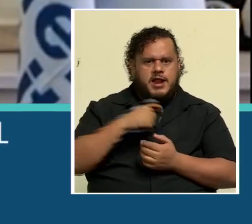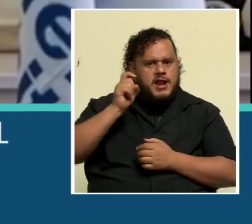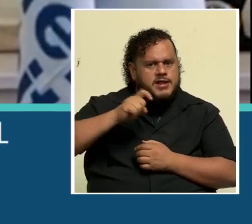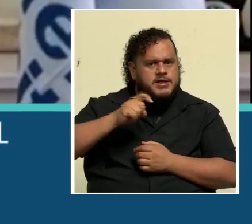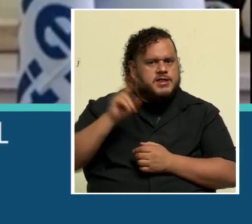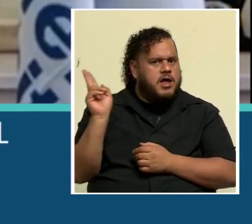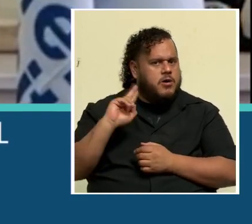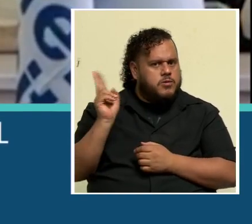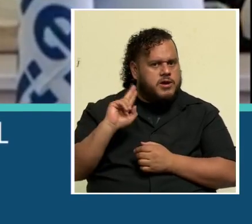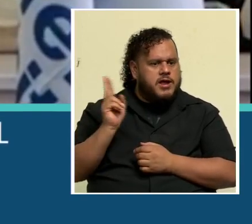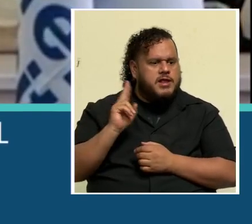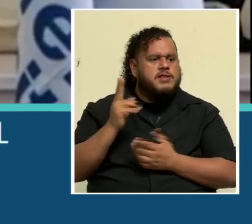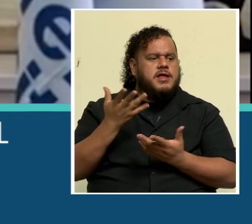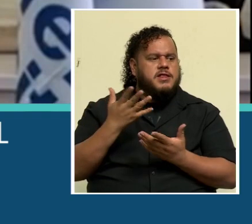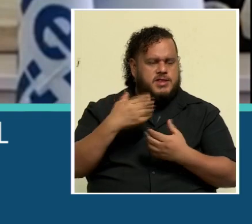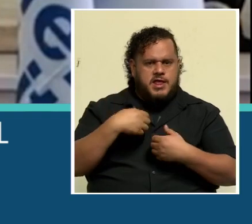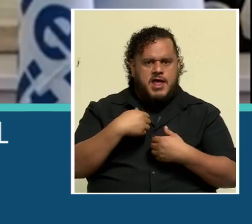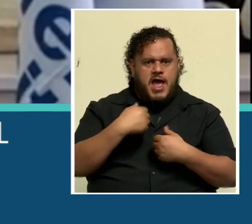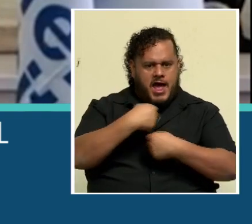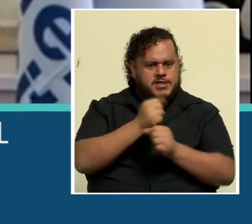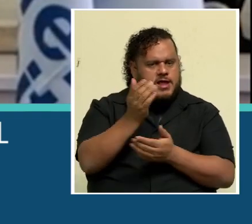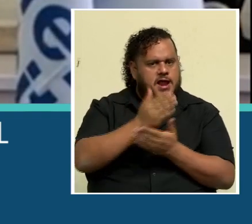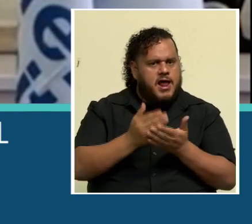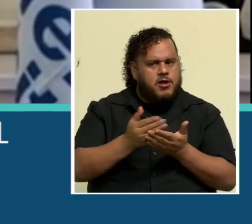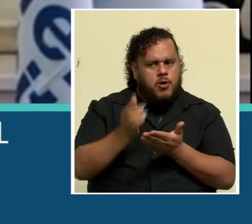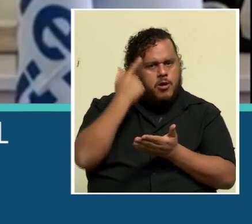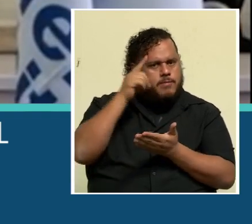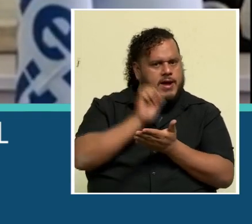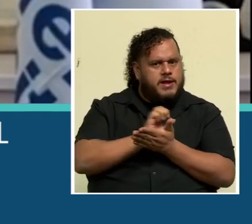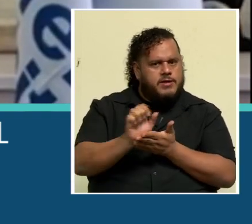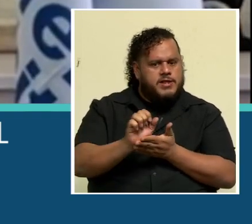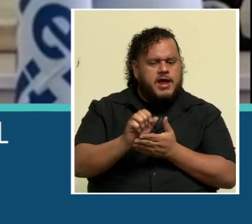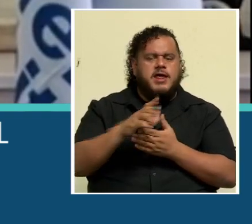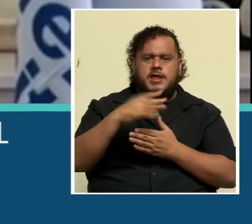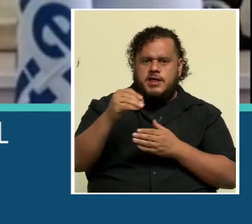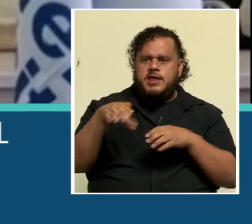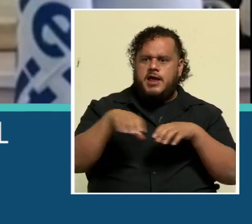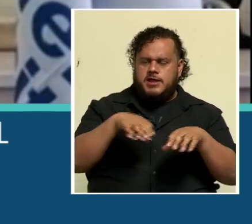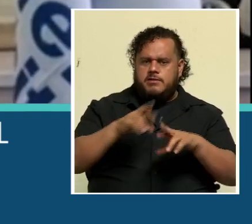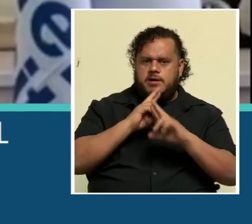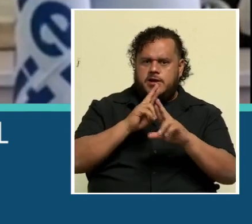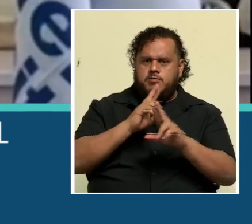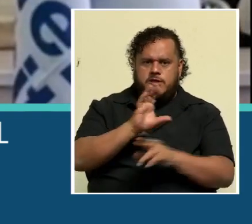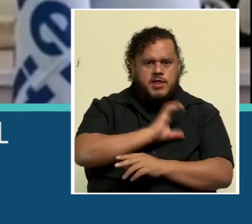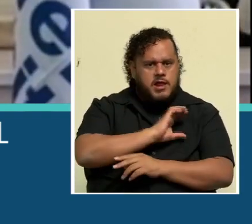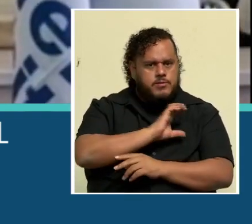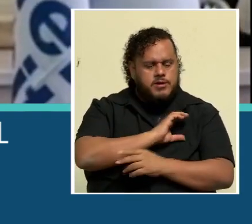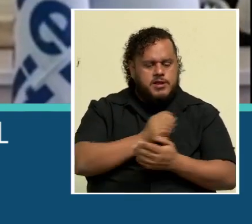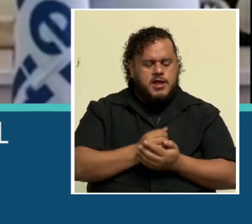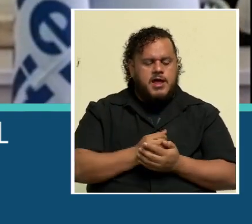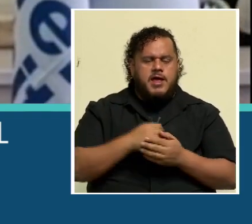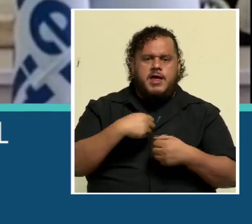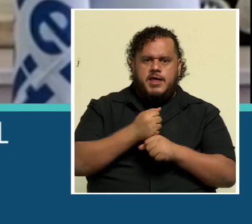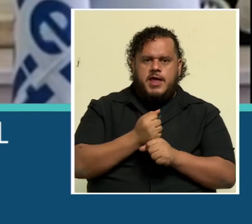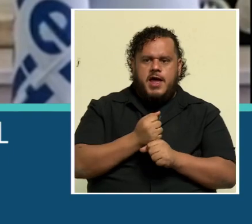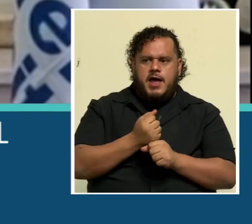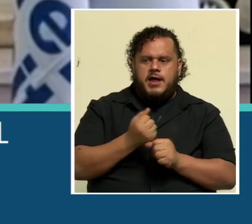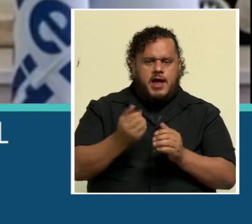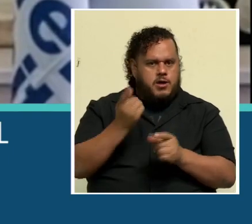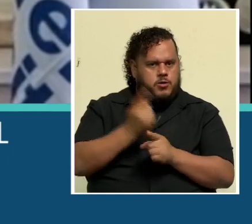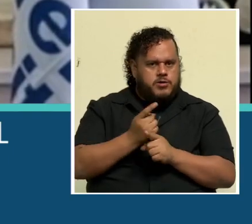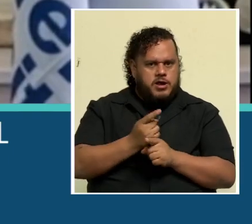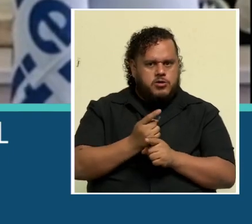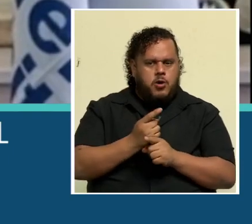urgente de adoptar medidas de prevención para la plena activación de la respuesta policial, que haga efectivo el respeto a la